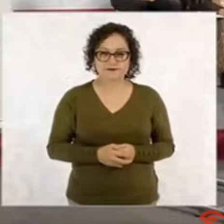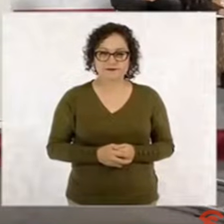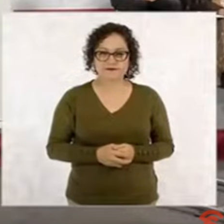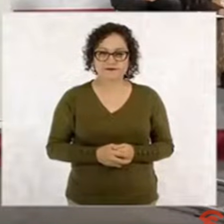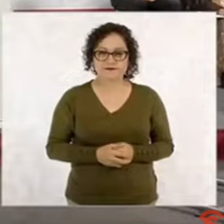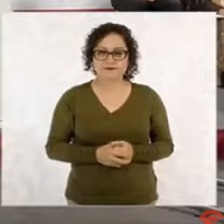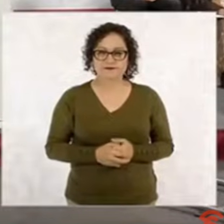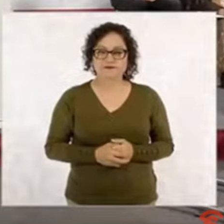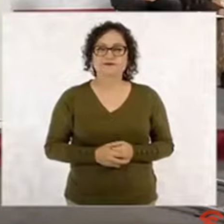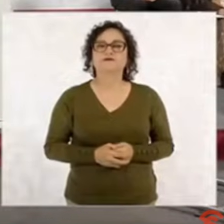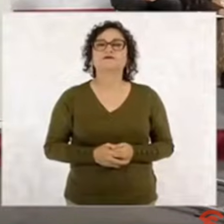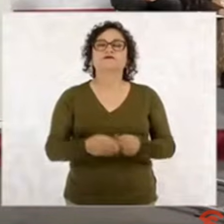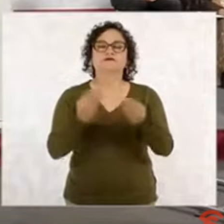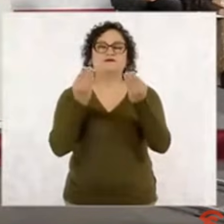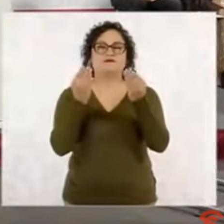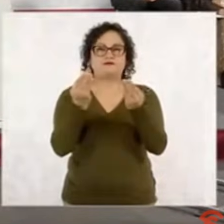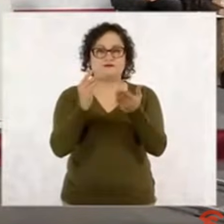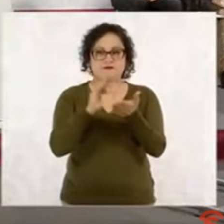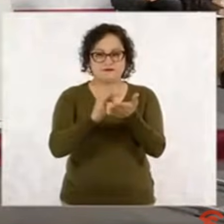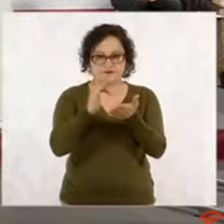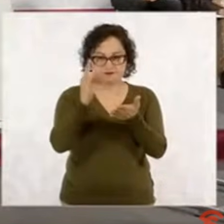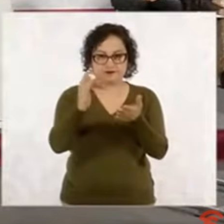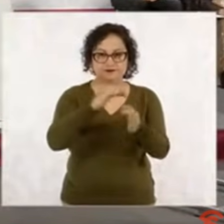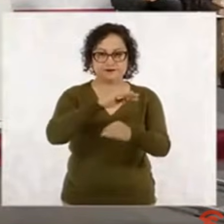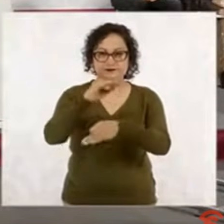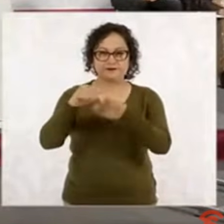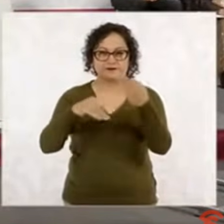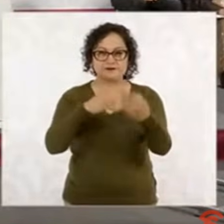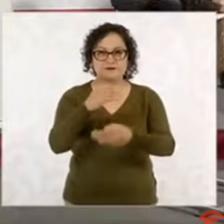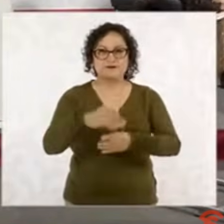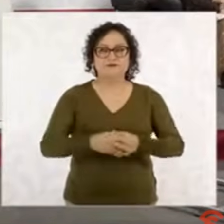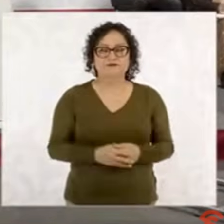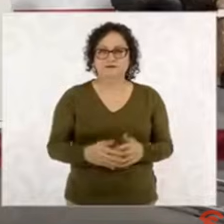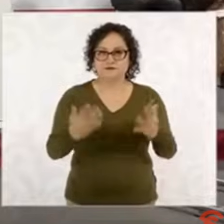Sí, muchas gracias a todos. Un aplauso.